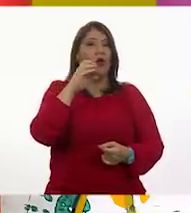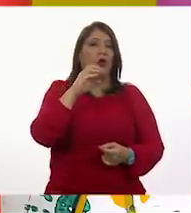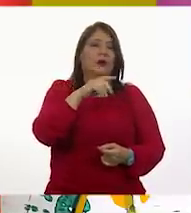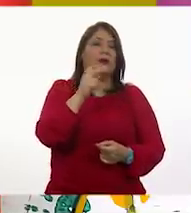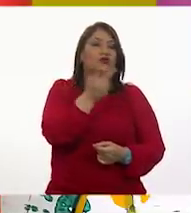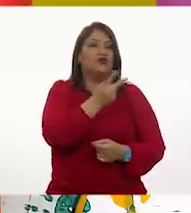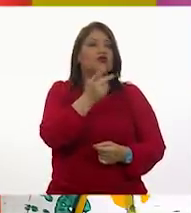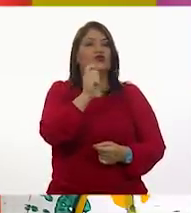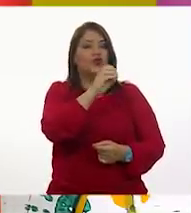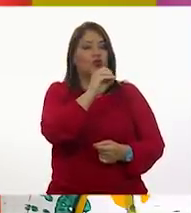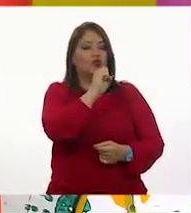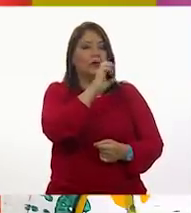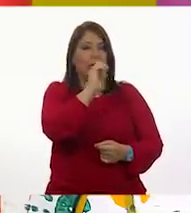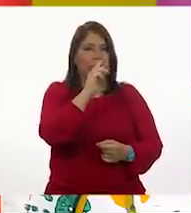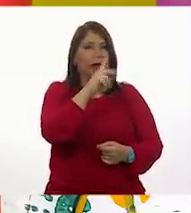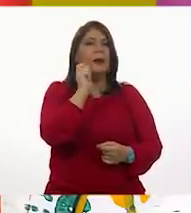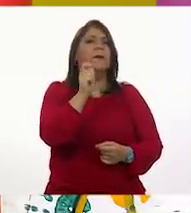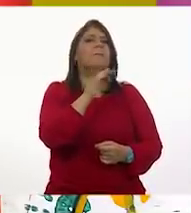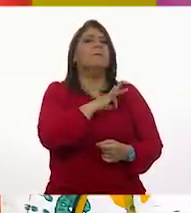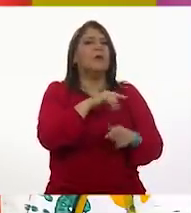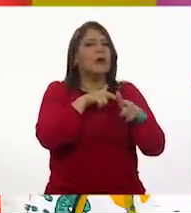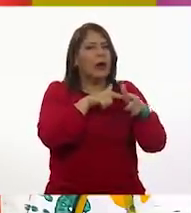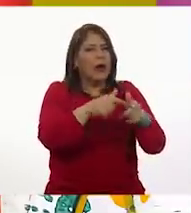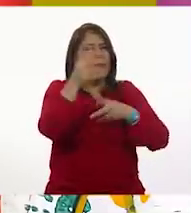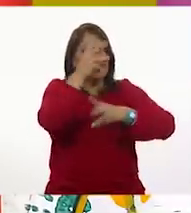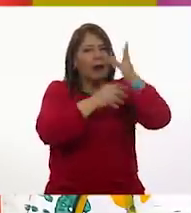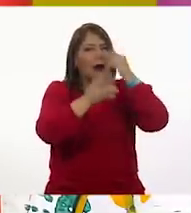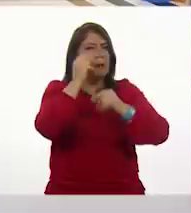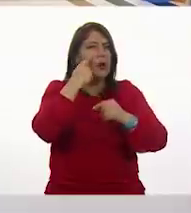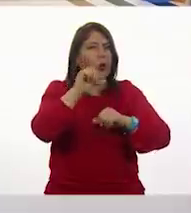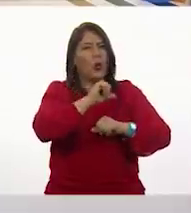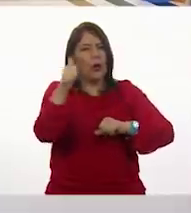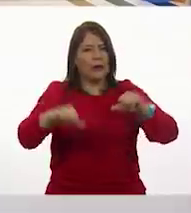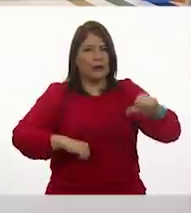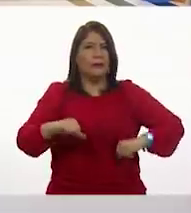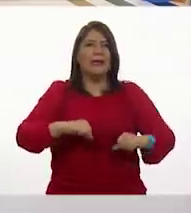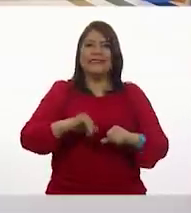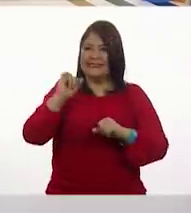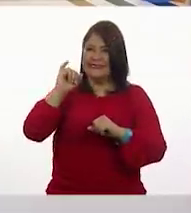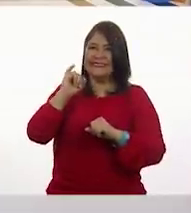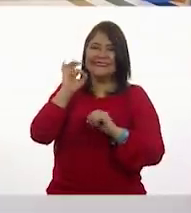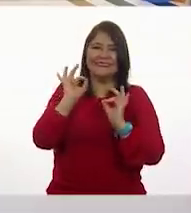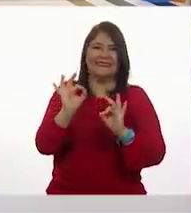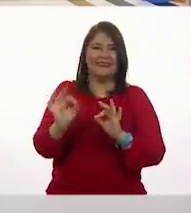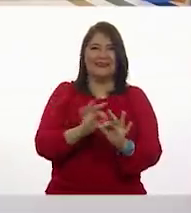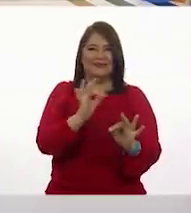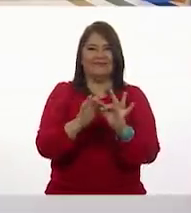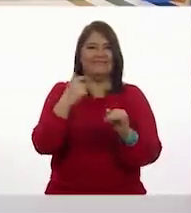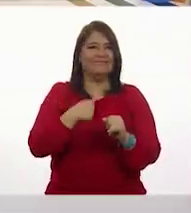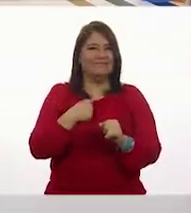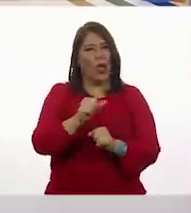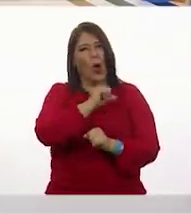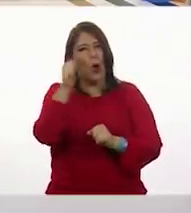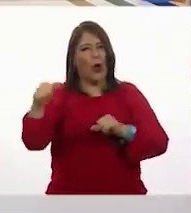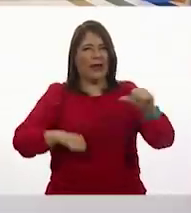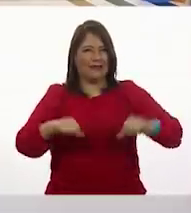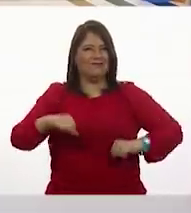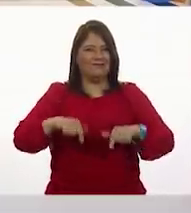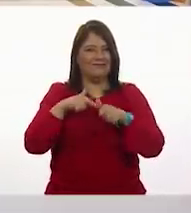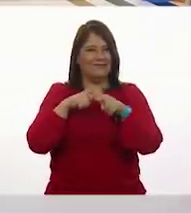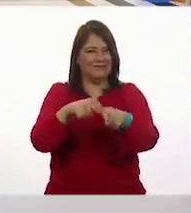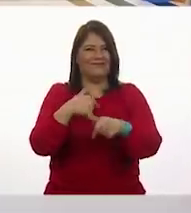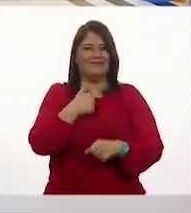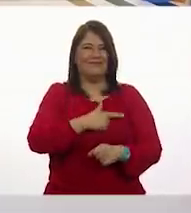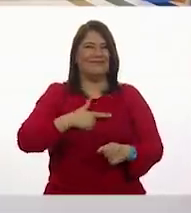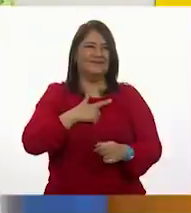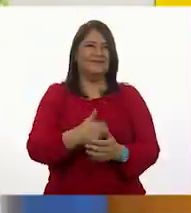si continuamos con otra actividad de aprendizaje? Sí, maestra. ¿Verdad? Estoy listo para la siguiente actividad.